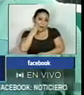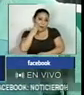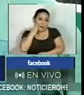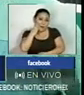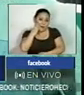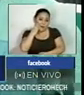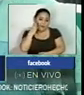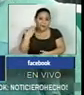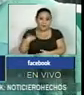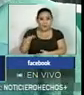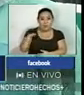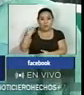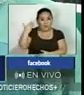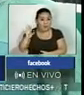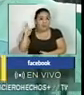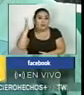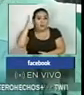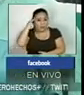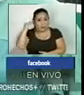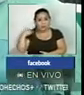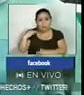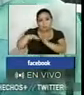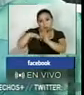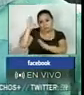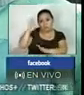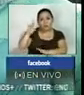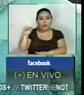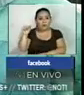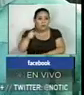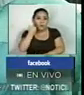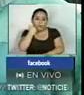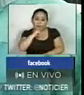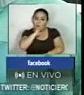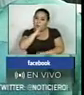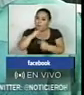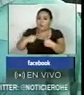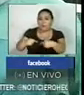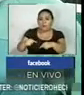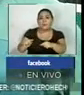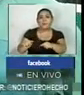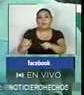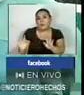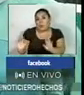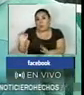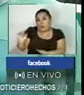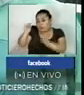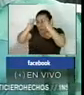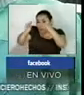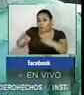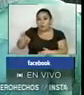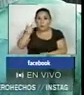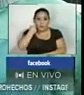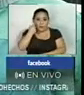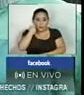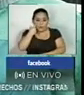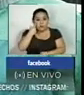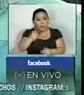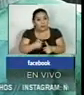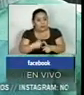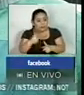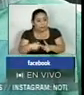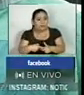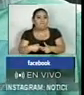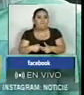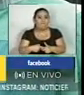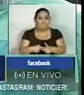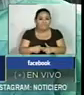señora ya mayor que está con una enfermedad crónica también y que necesita cuido, verdad. Entonces es